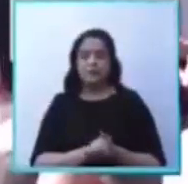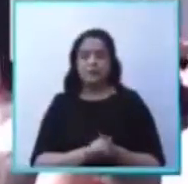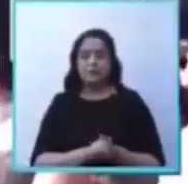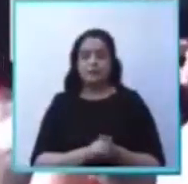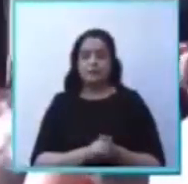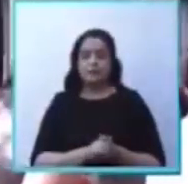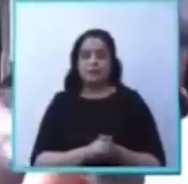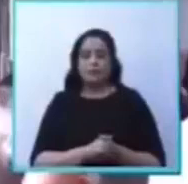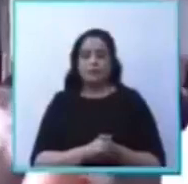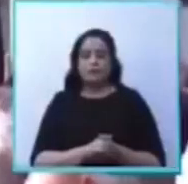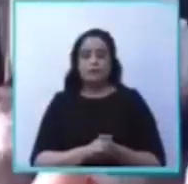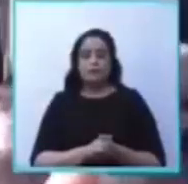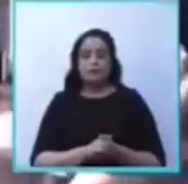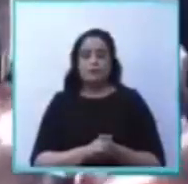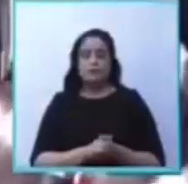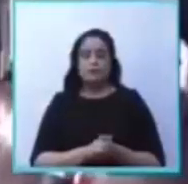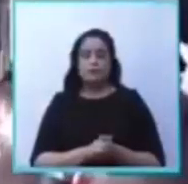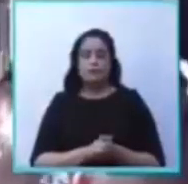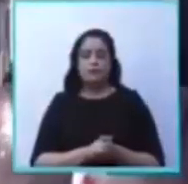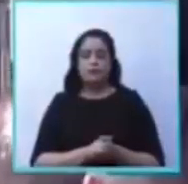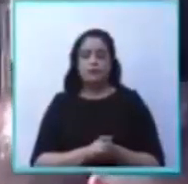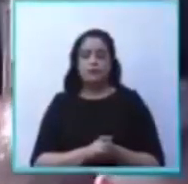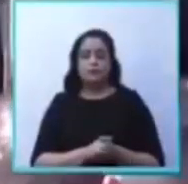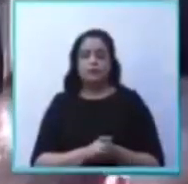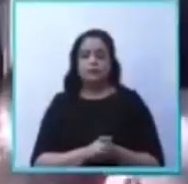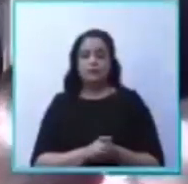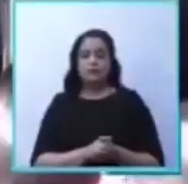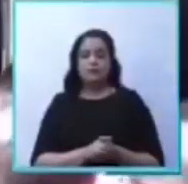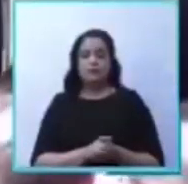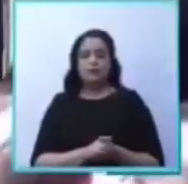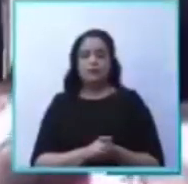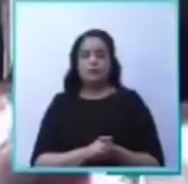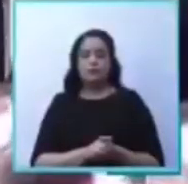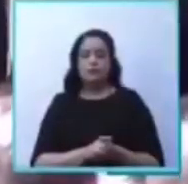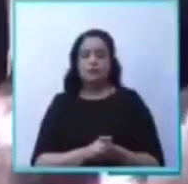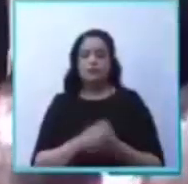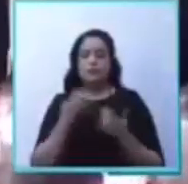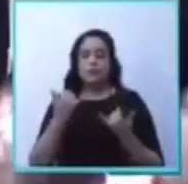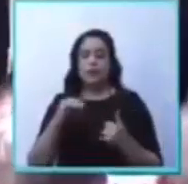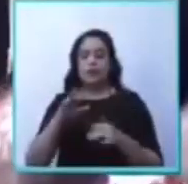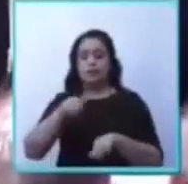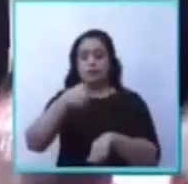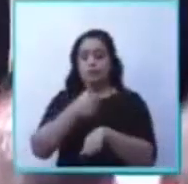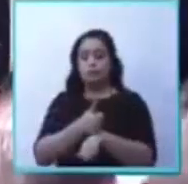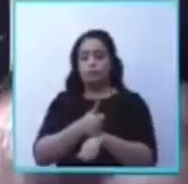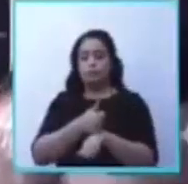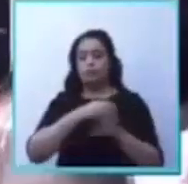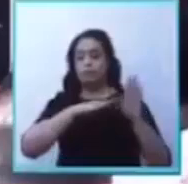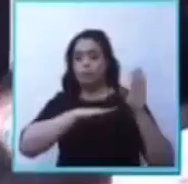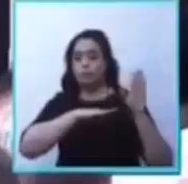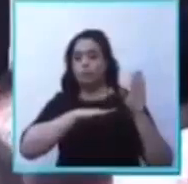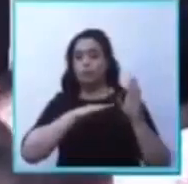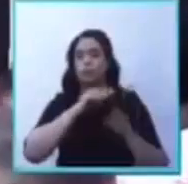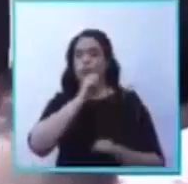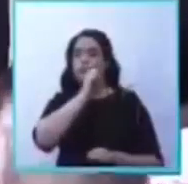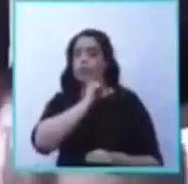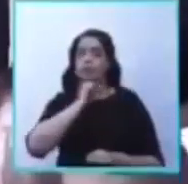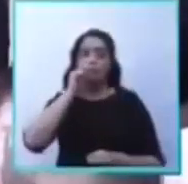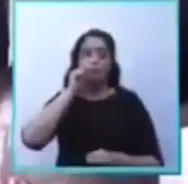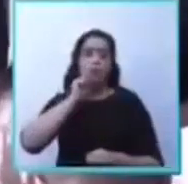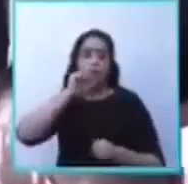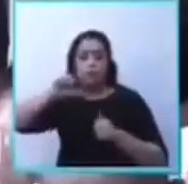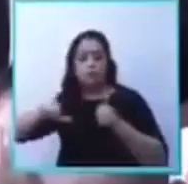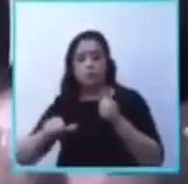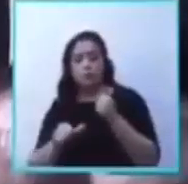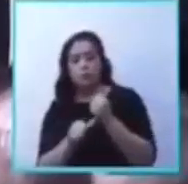Queda juramentado el ya designado presidencial de la República, Salvador Alejandro